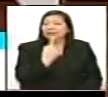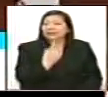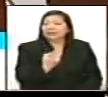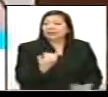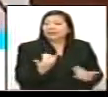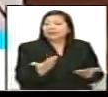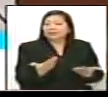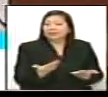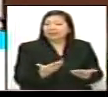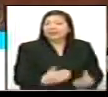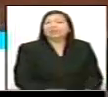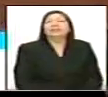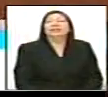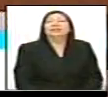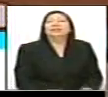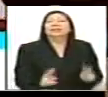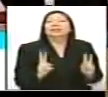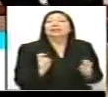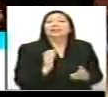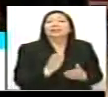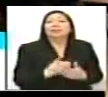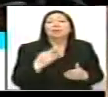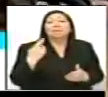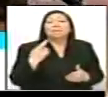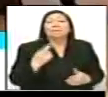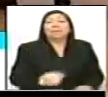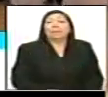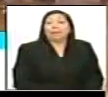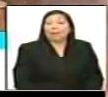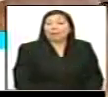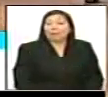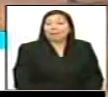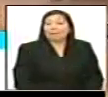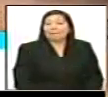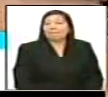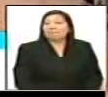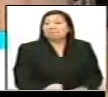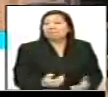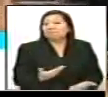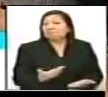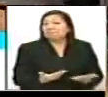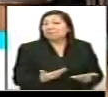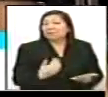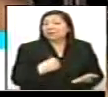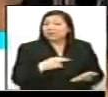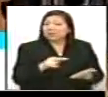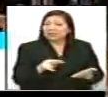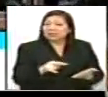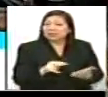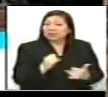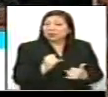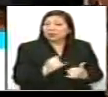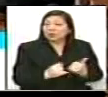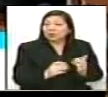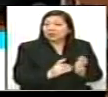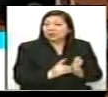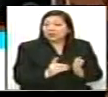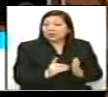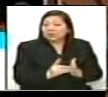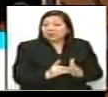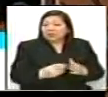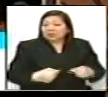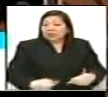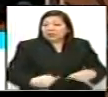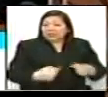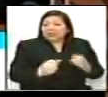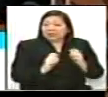mesa esta, ahora que hablábamos sobre el tema de las sanciones políticas. Si mal no he leído, el último dictamen, lo último que se ha estado